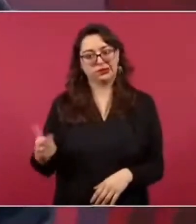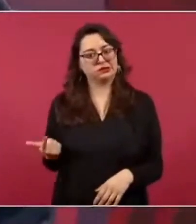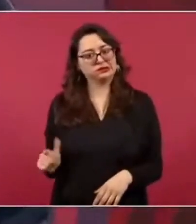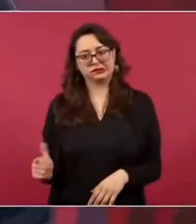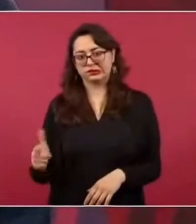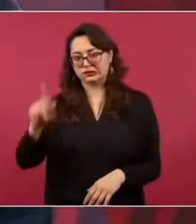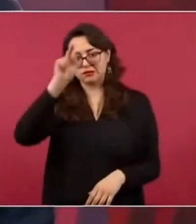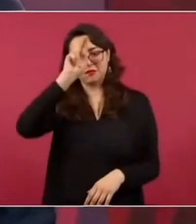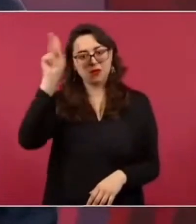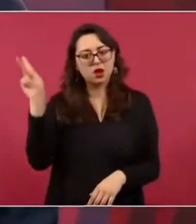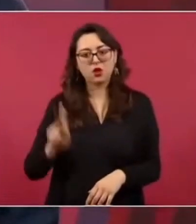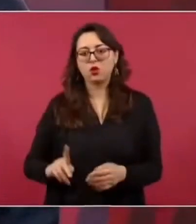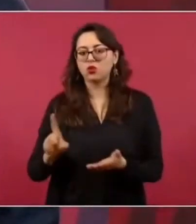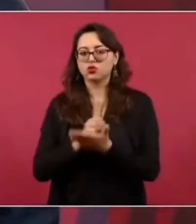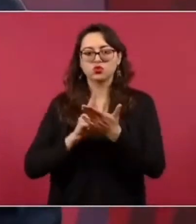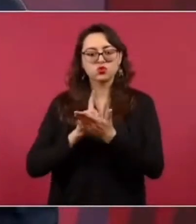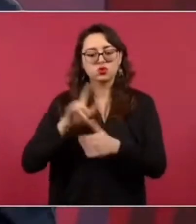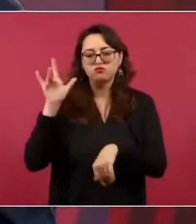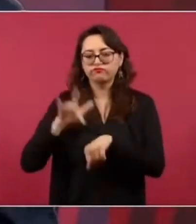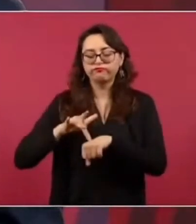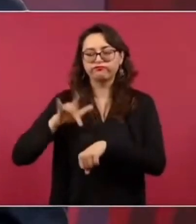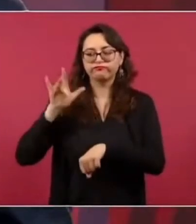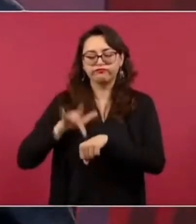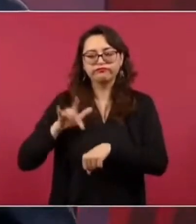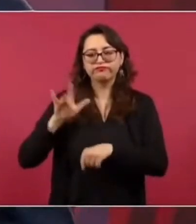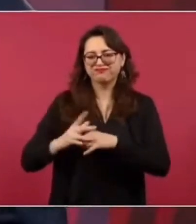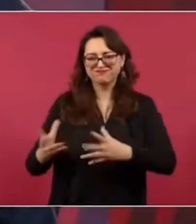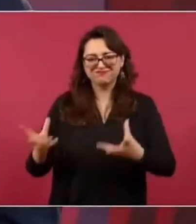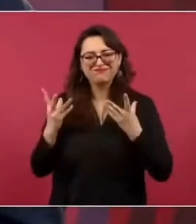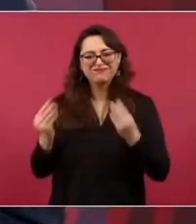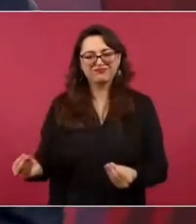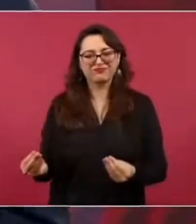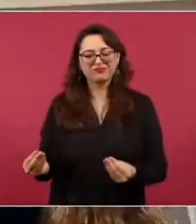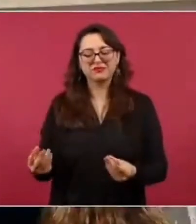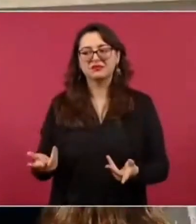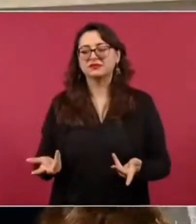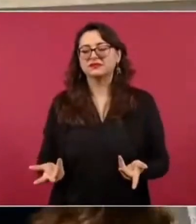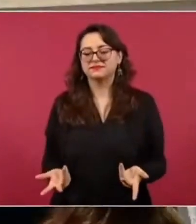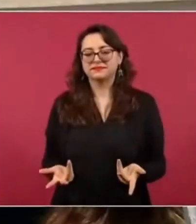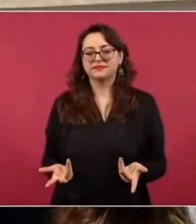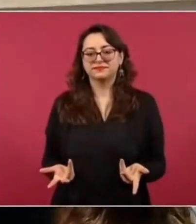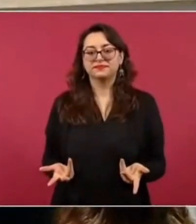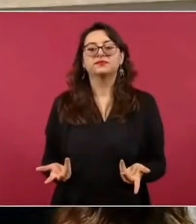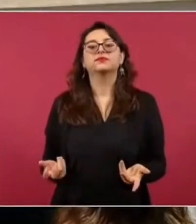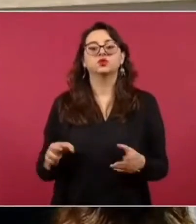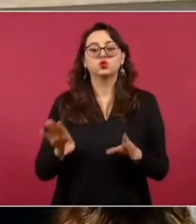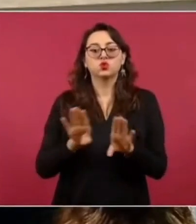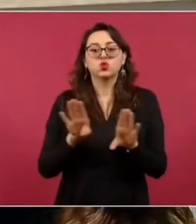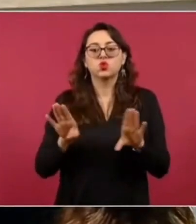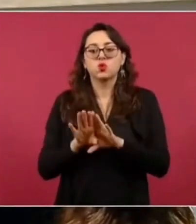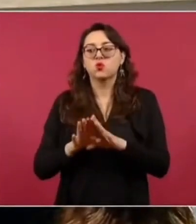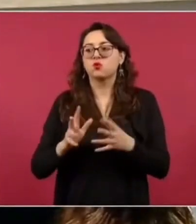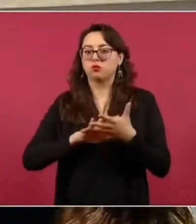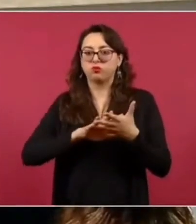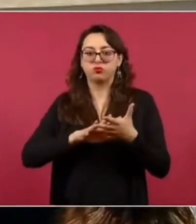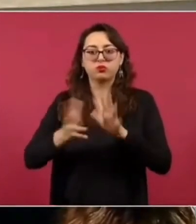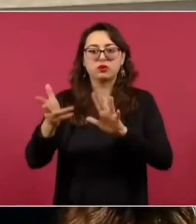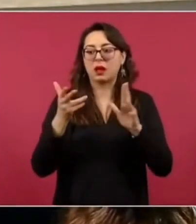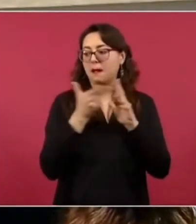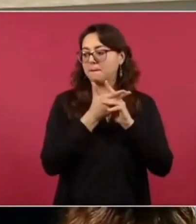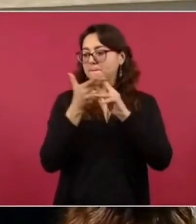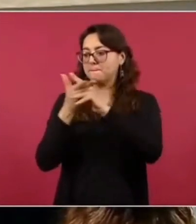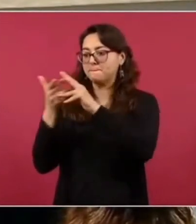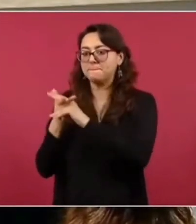en Guanajuato. Entonces, ¿qué tenemos que hacer? Cuidar.